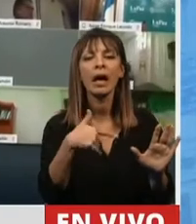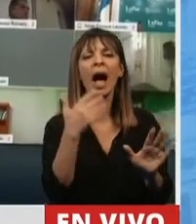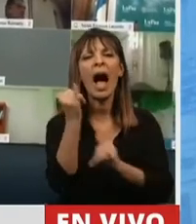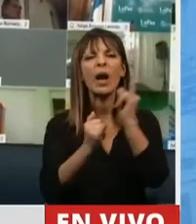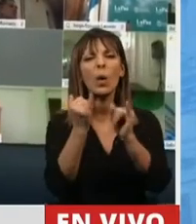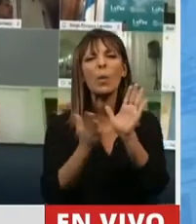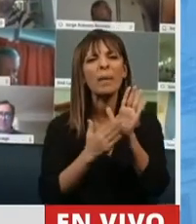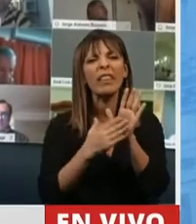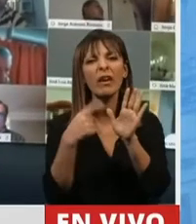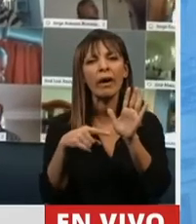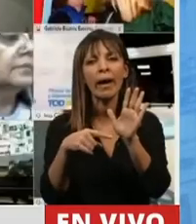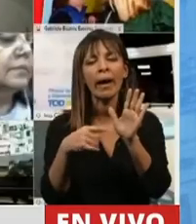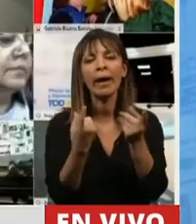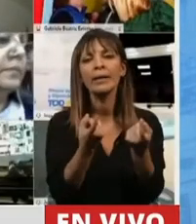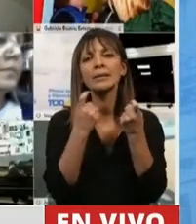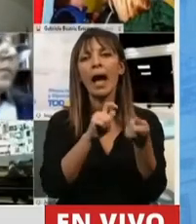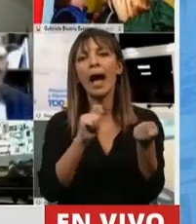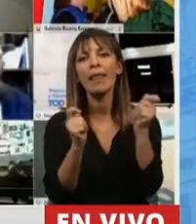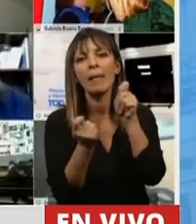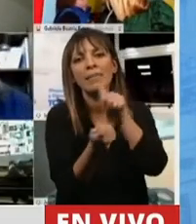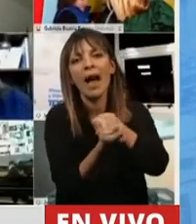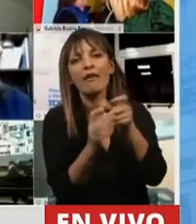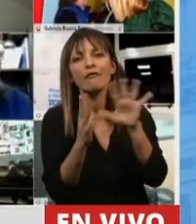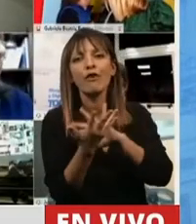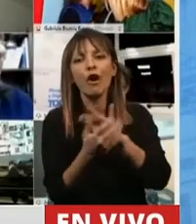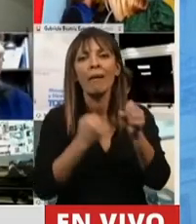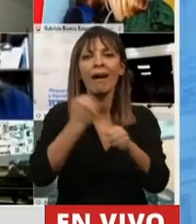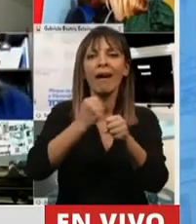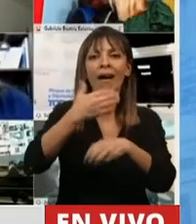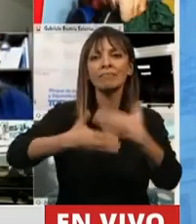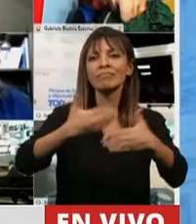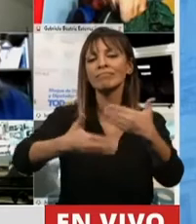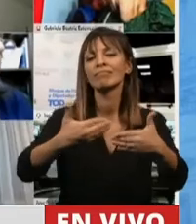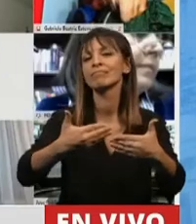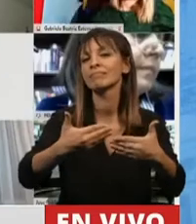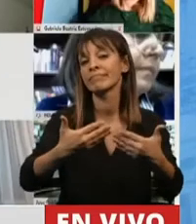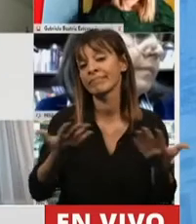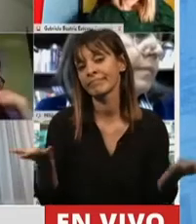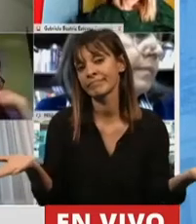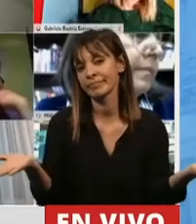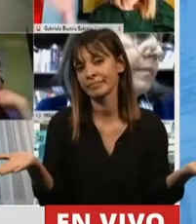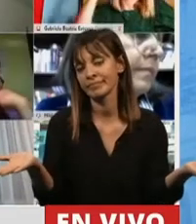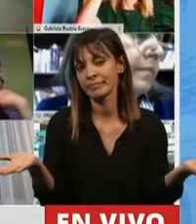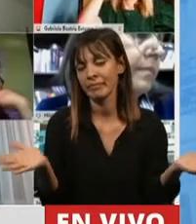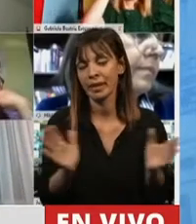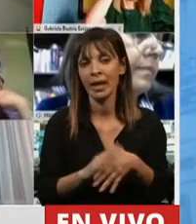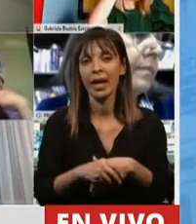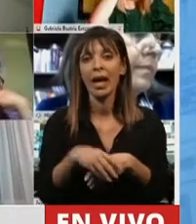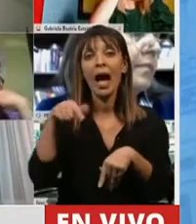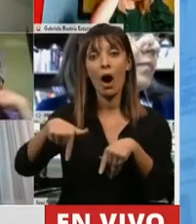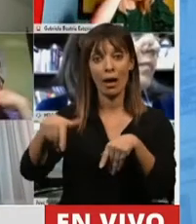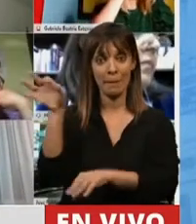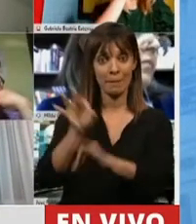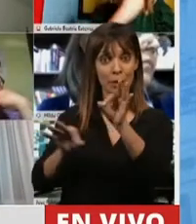de revisar y adaptar la operatividad y previsiones. Nada. Si bien el nuevo